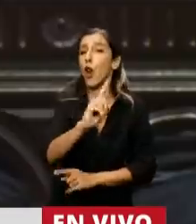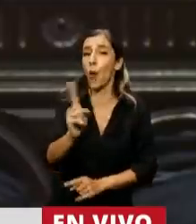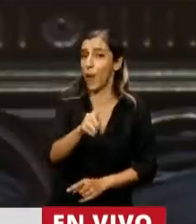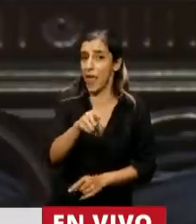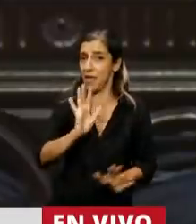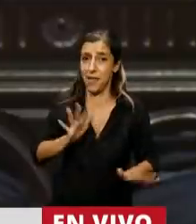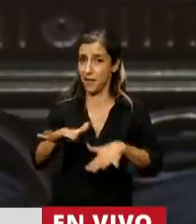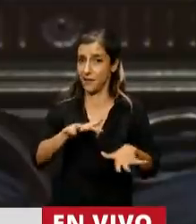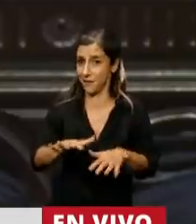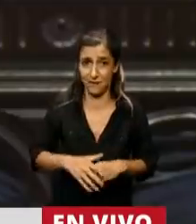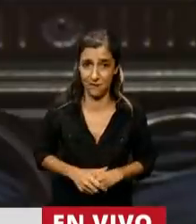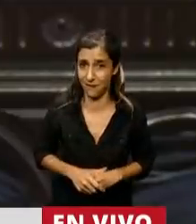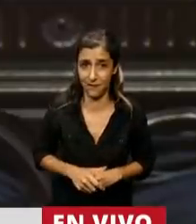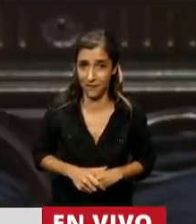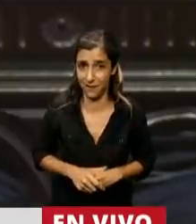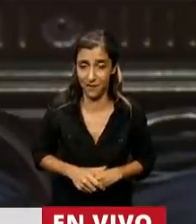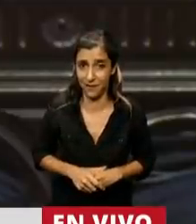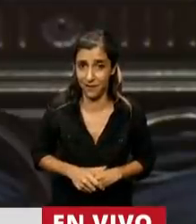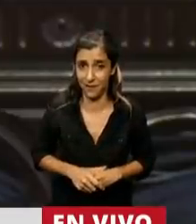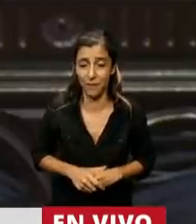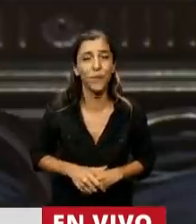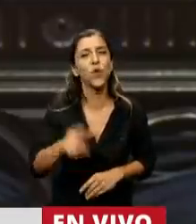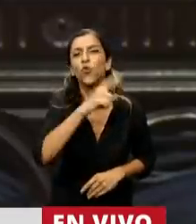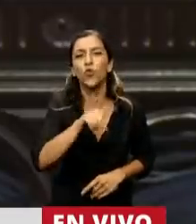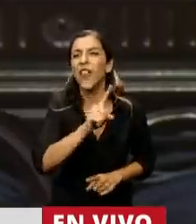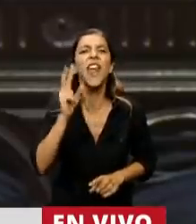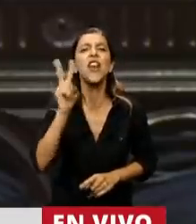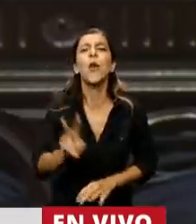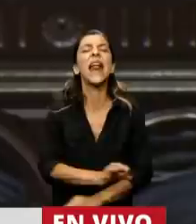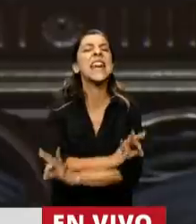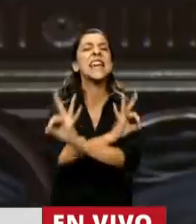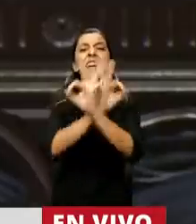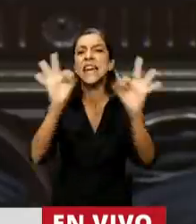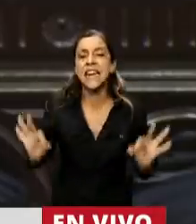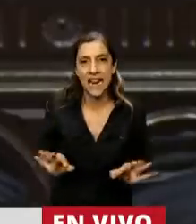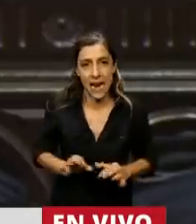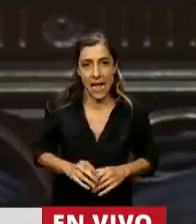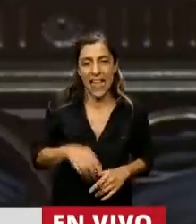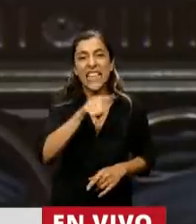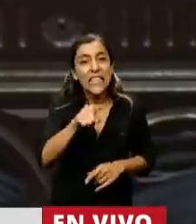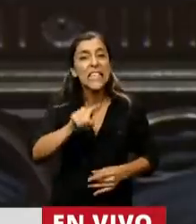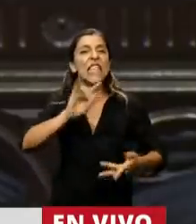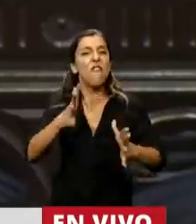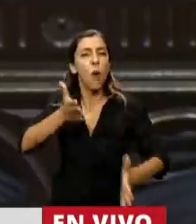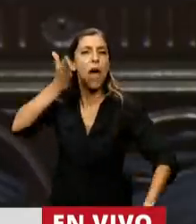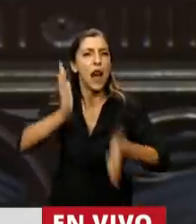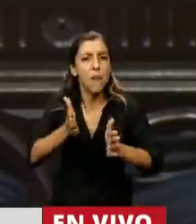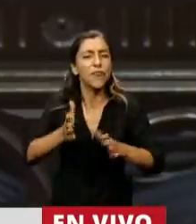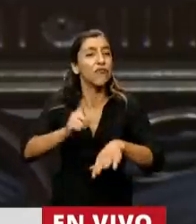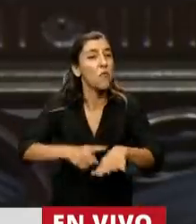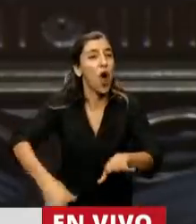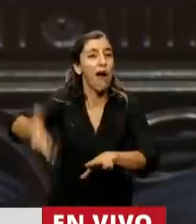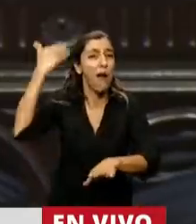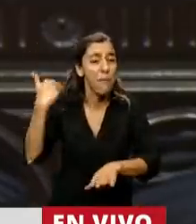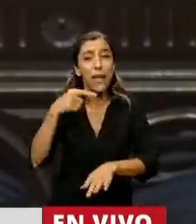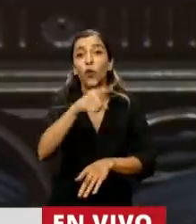hicieron tanto tan descarnada fue esa represión afuera que tuvieron